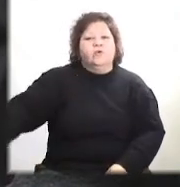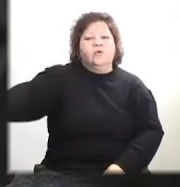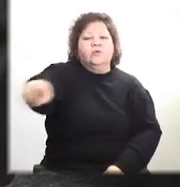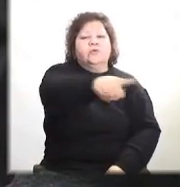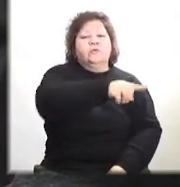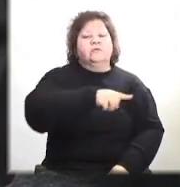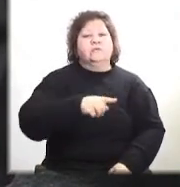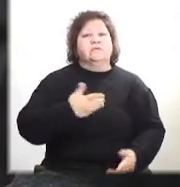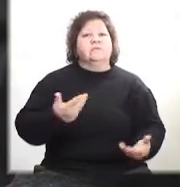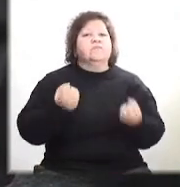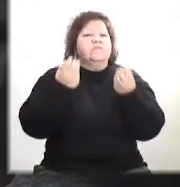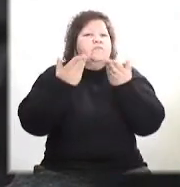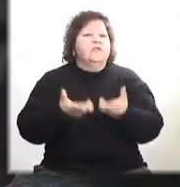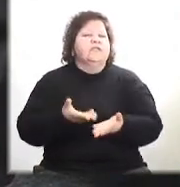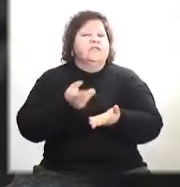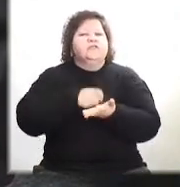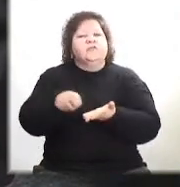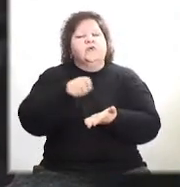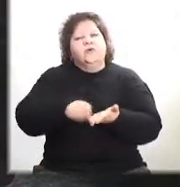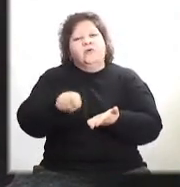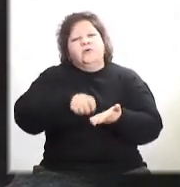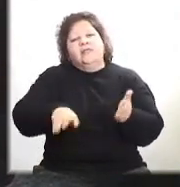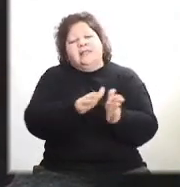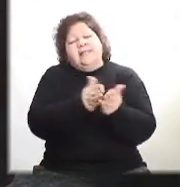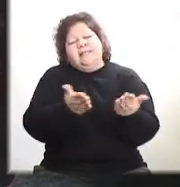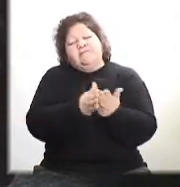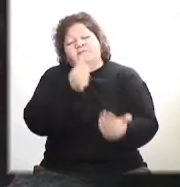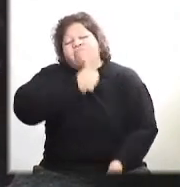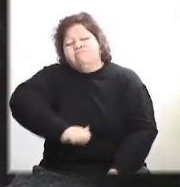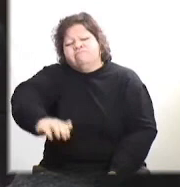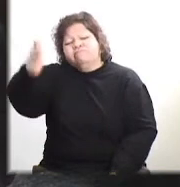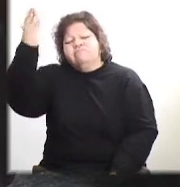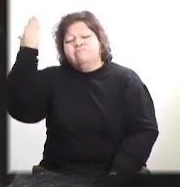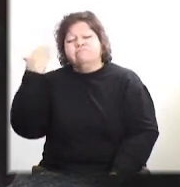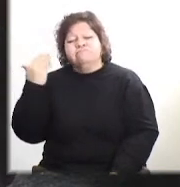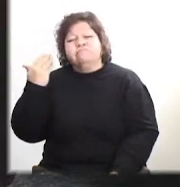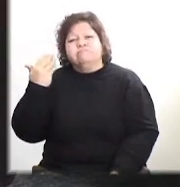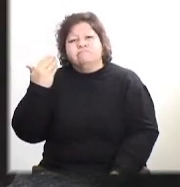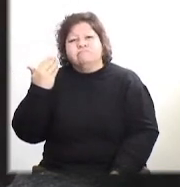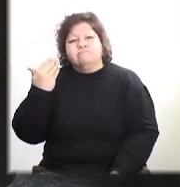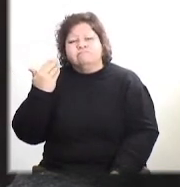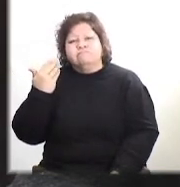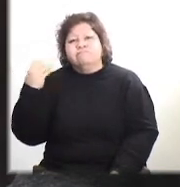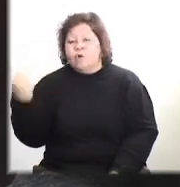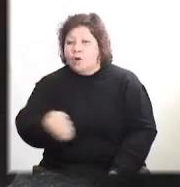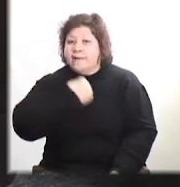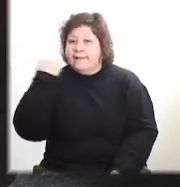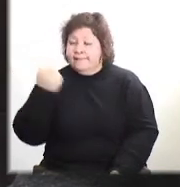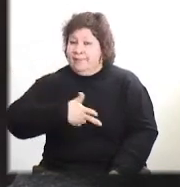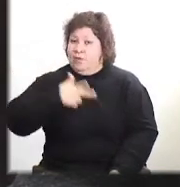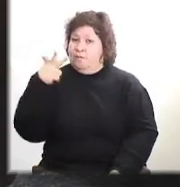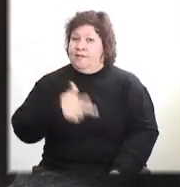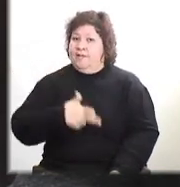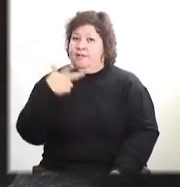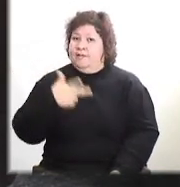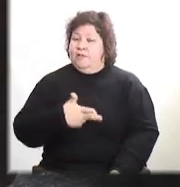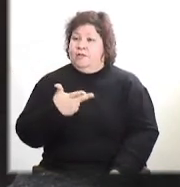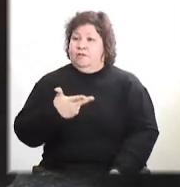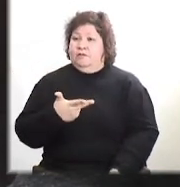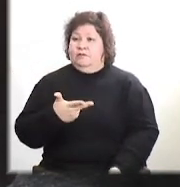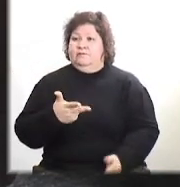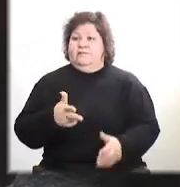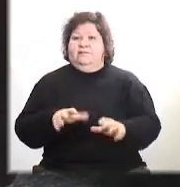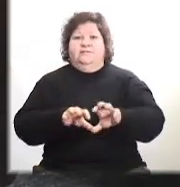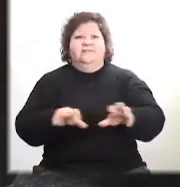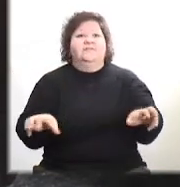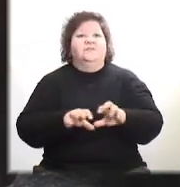las obras de Lope de Vega, Fuente Ovejuna o La Estrella de Sevilla, donde el funcionario real